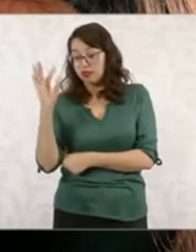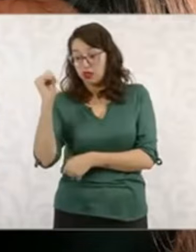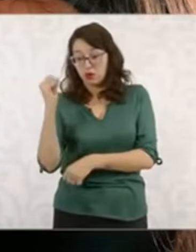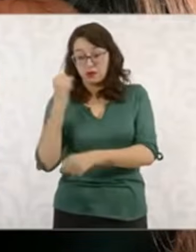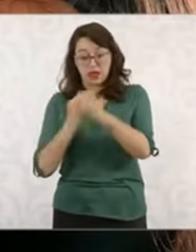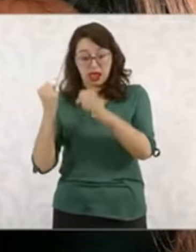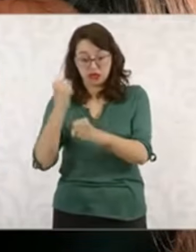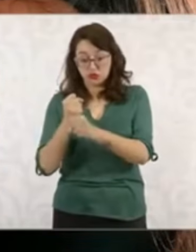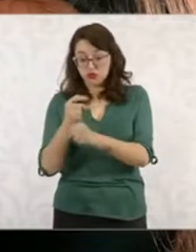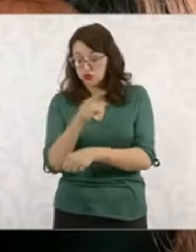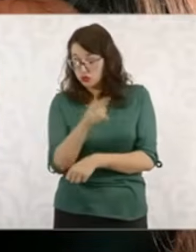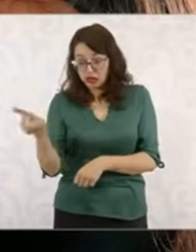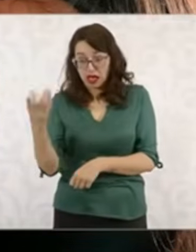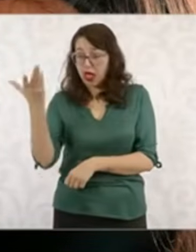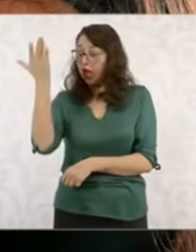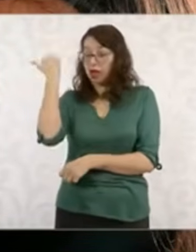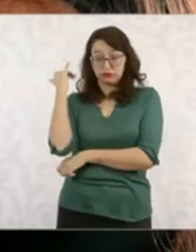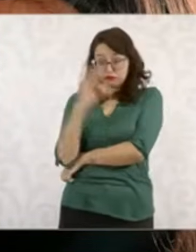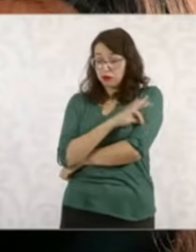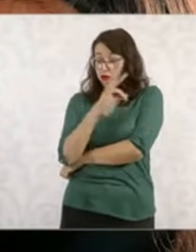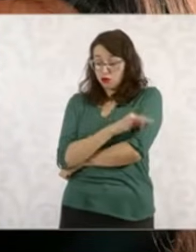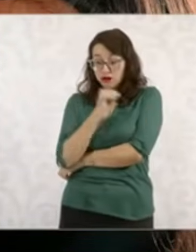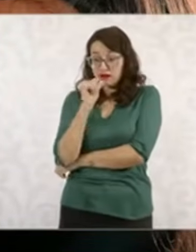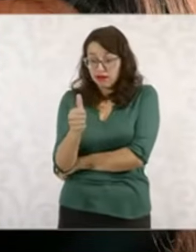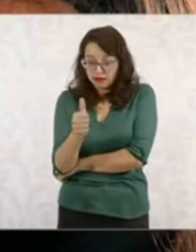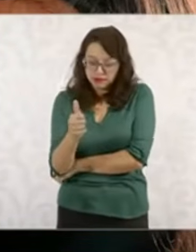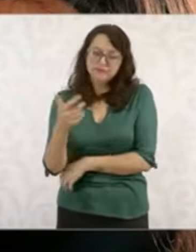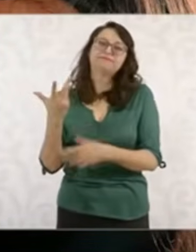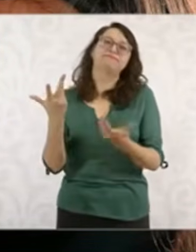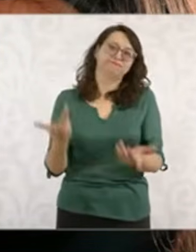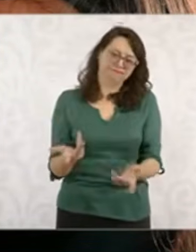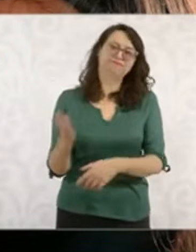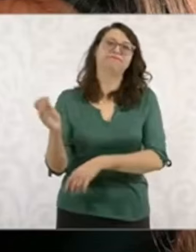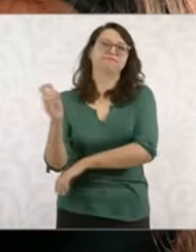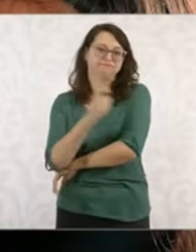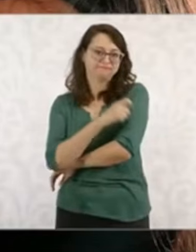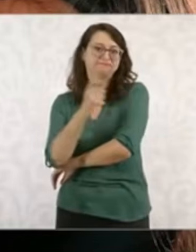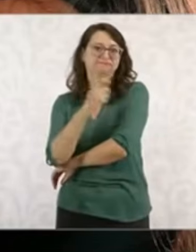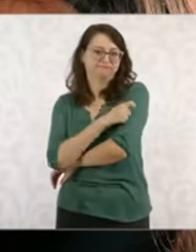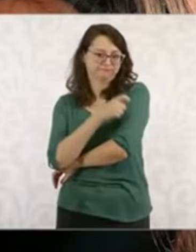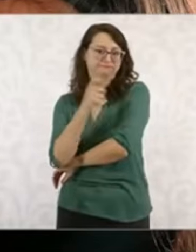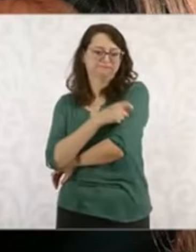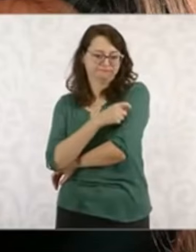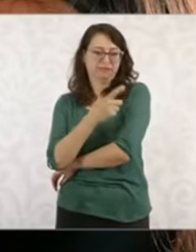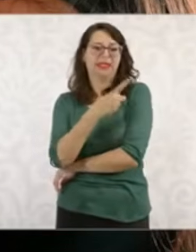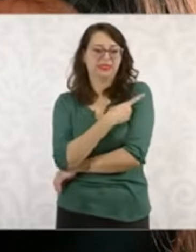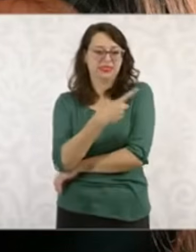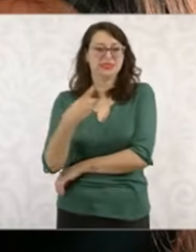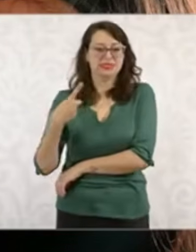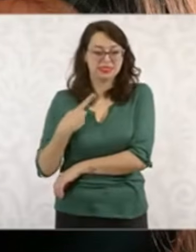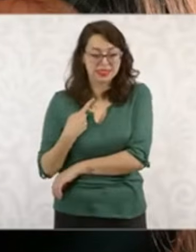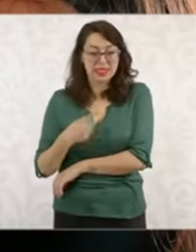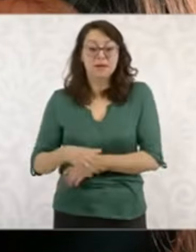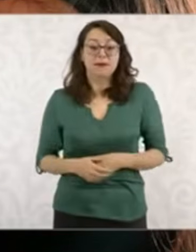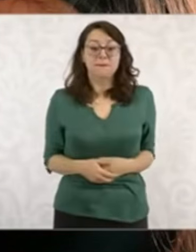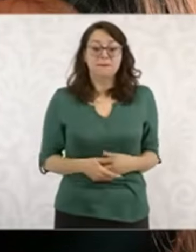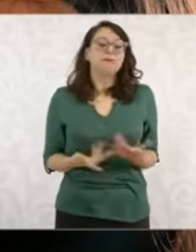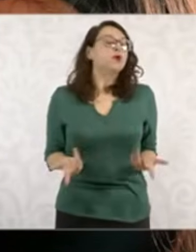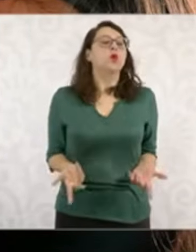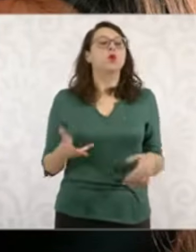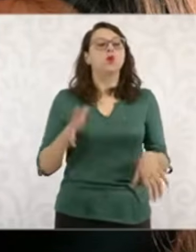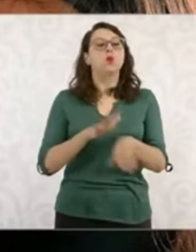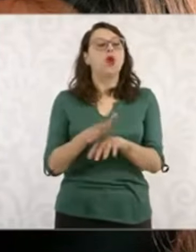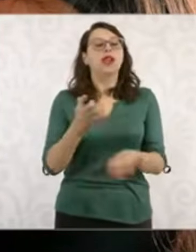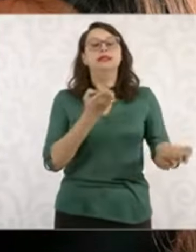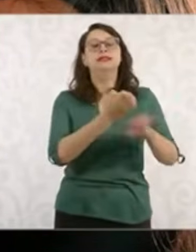recibieron vacuna o no completaron su segunda dosis. Por eso, en las entidades con mayor incidencia, que